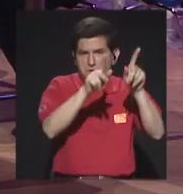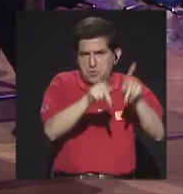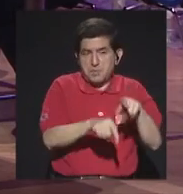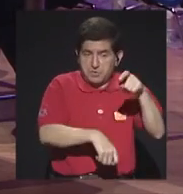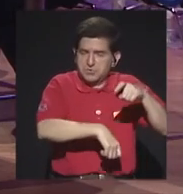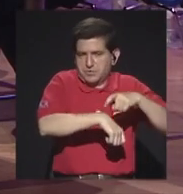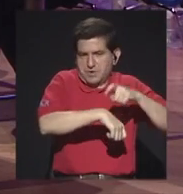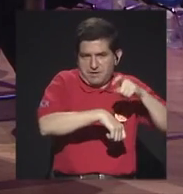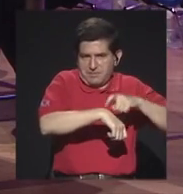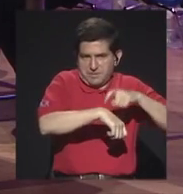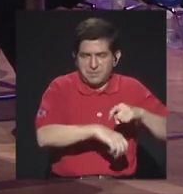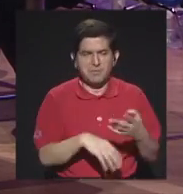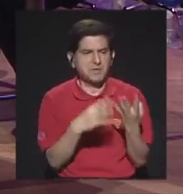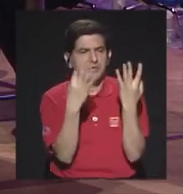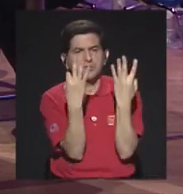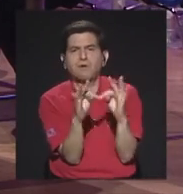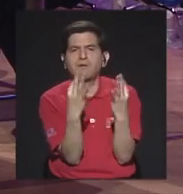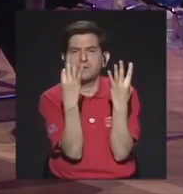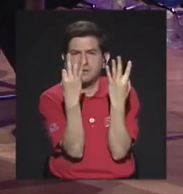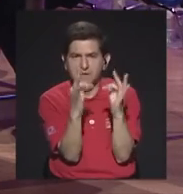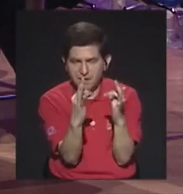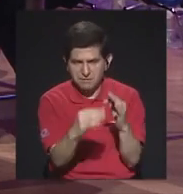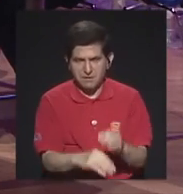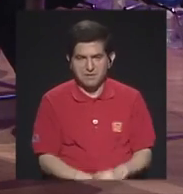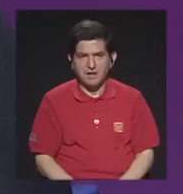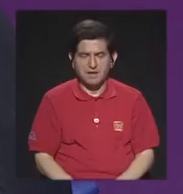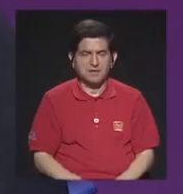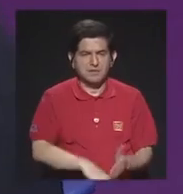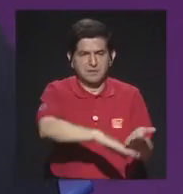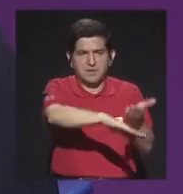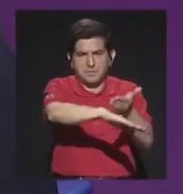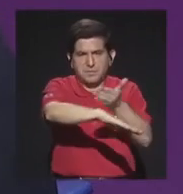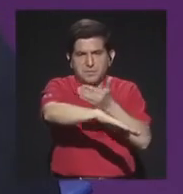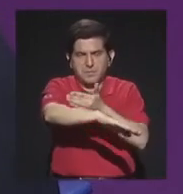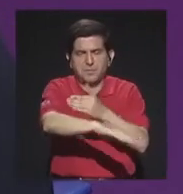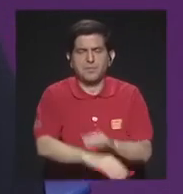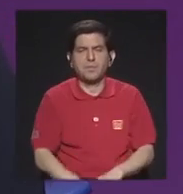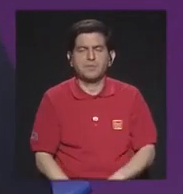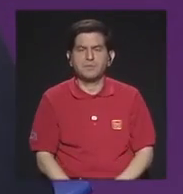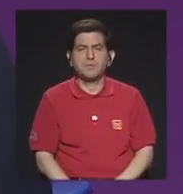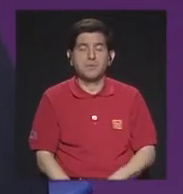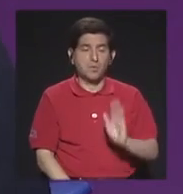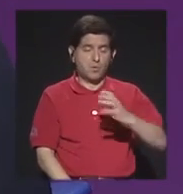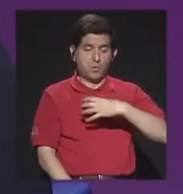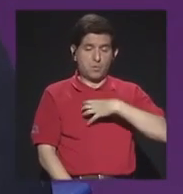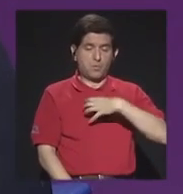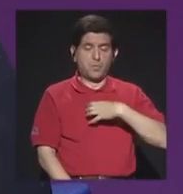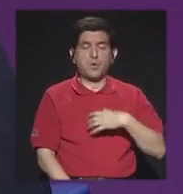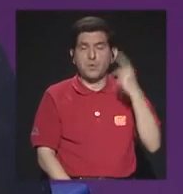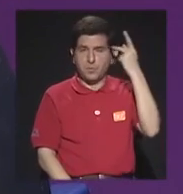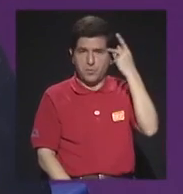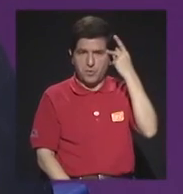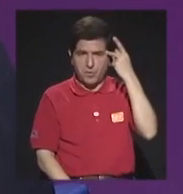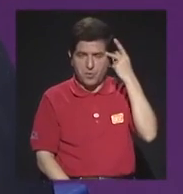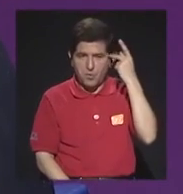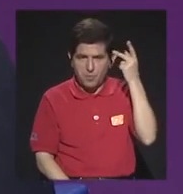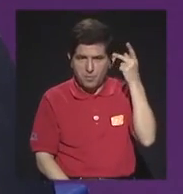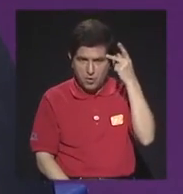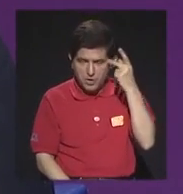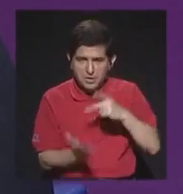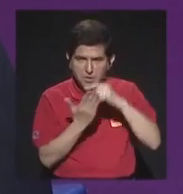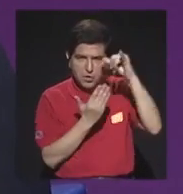estaba ahí tratando de salir adelante con su proyecto para diputados. Nosotras